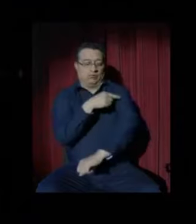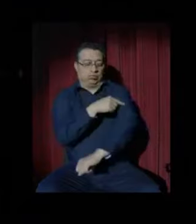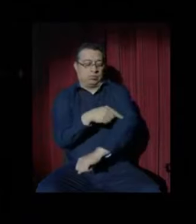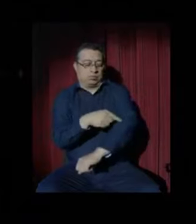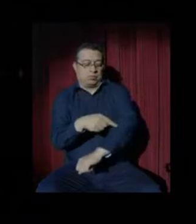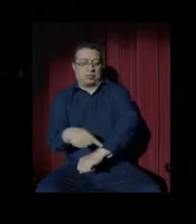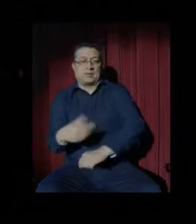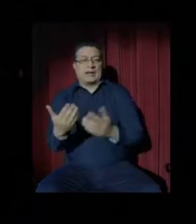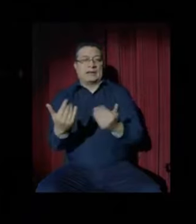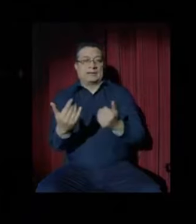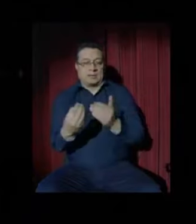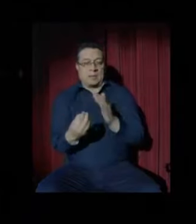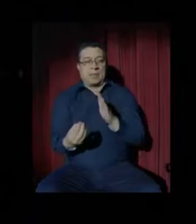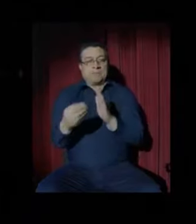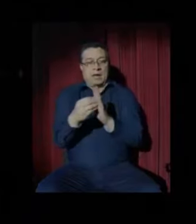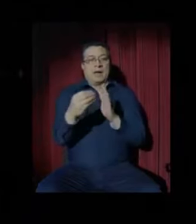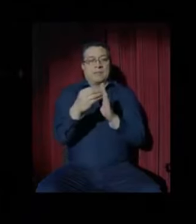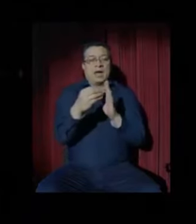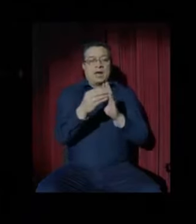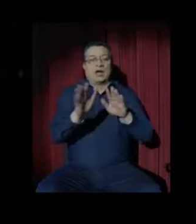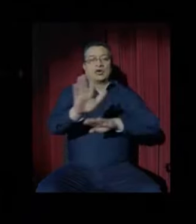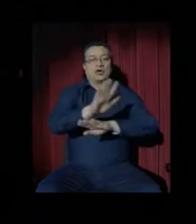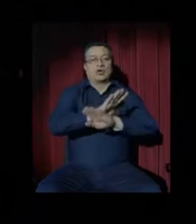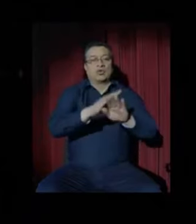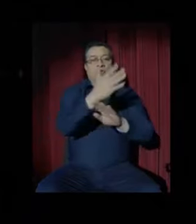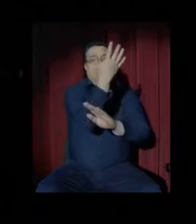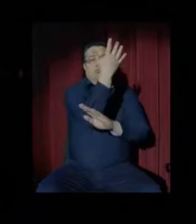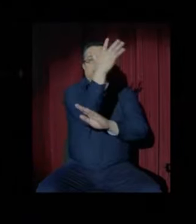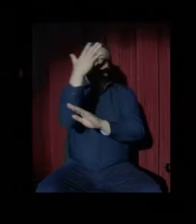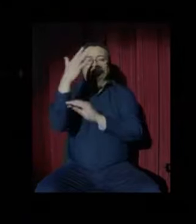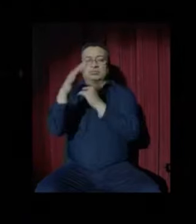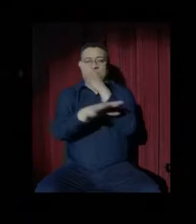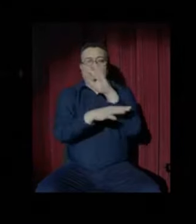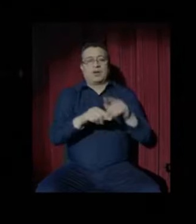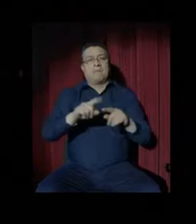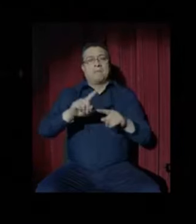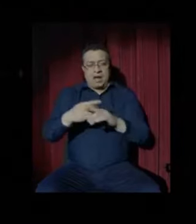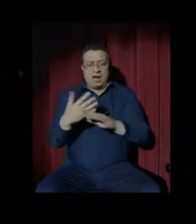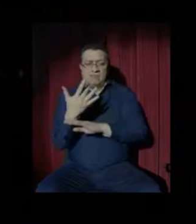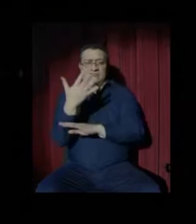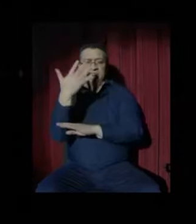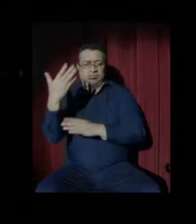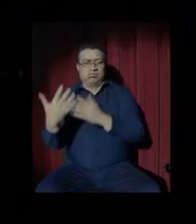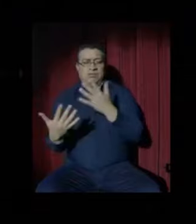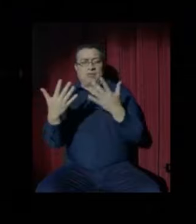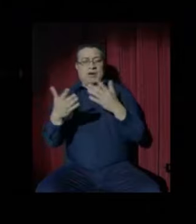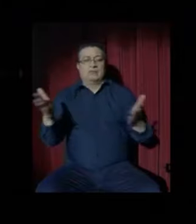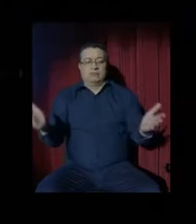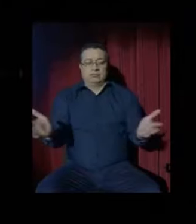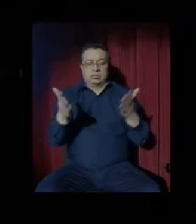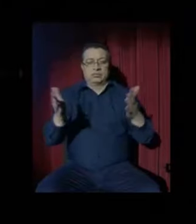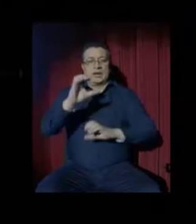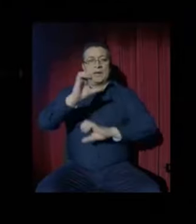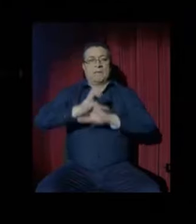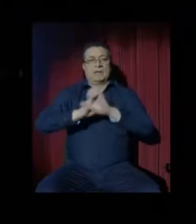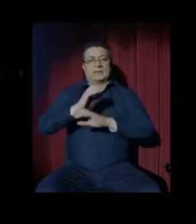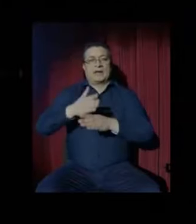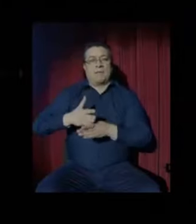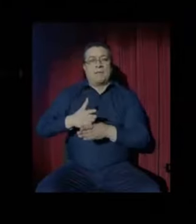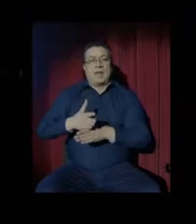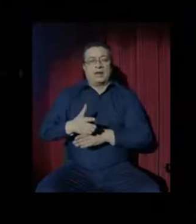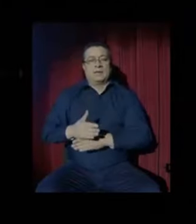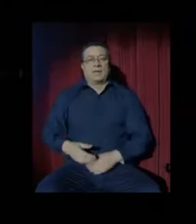seguir protegiendo nuestra naturaleza reforestando y promoviendo también la industria de la madera